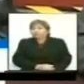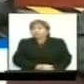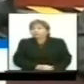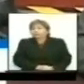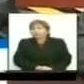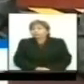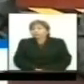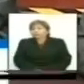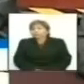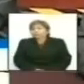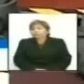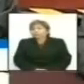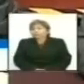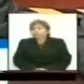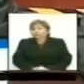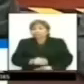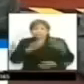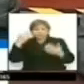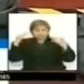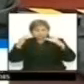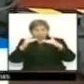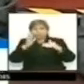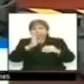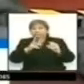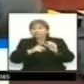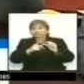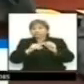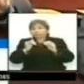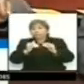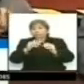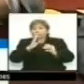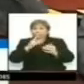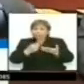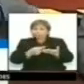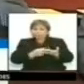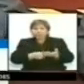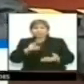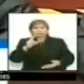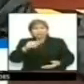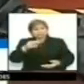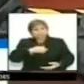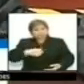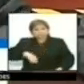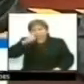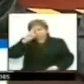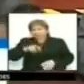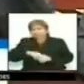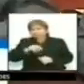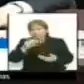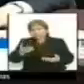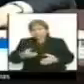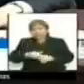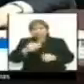Renuncie. Sea consecuente con sus propias palabras. Y convenza al señor Vizcarra de que también renuncie. ¿Quieren